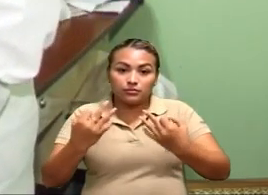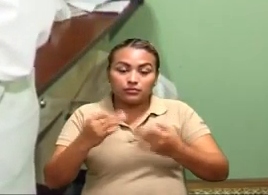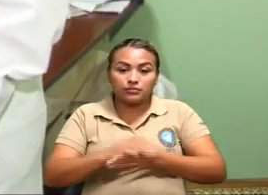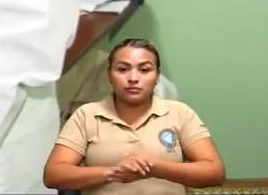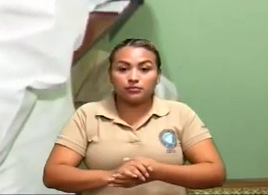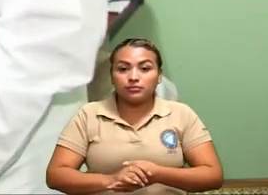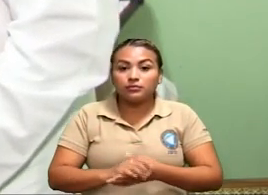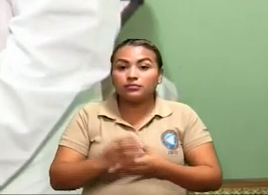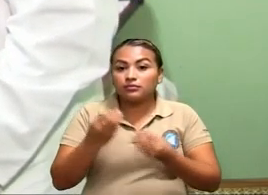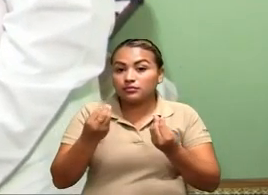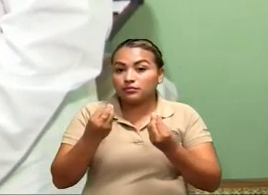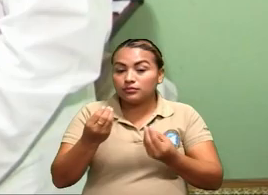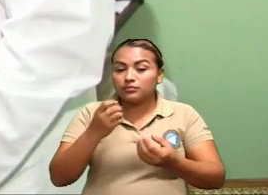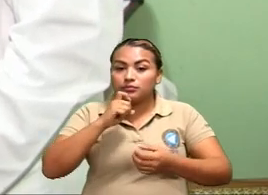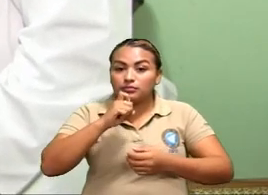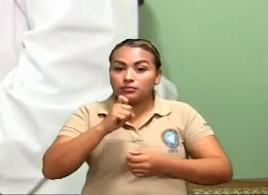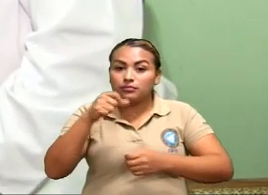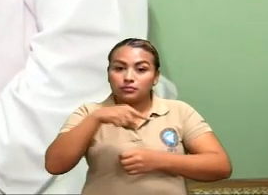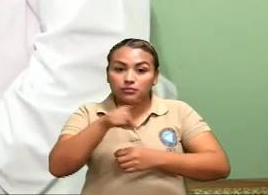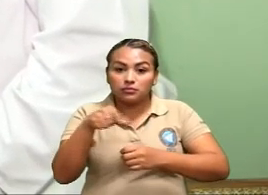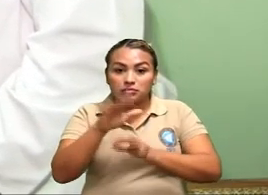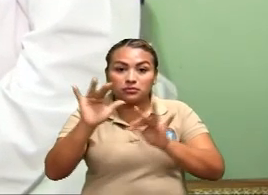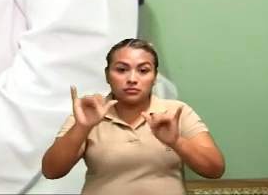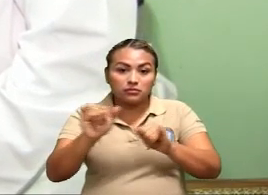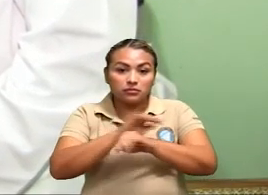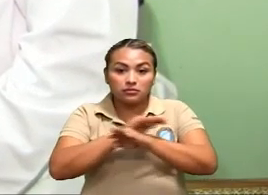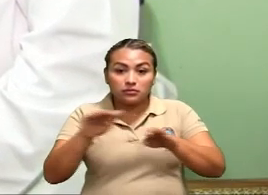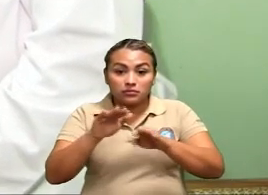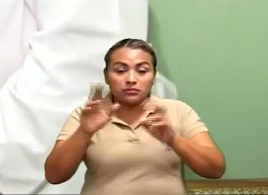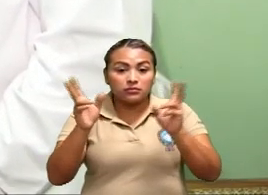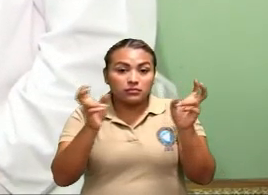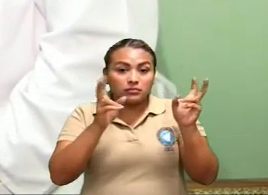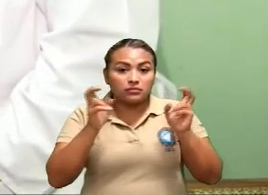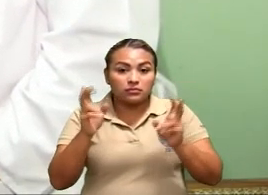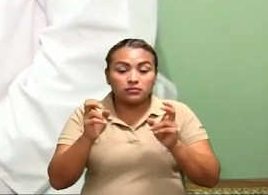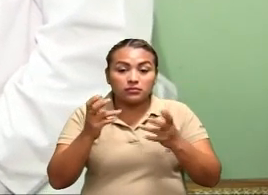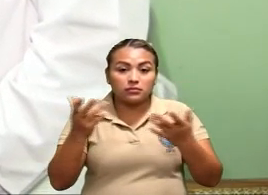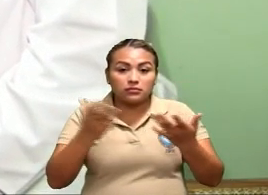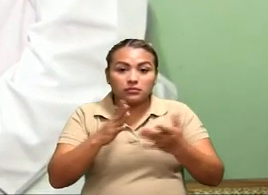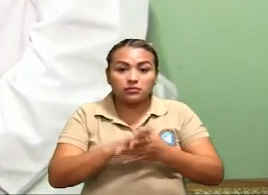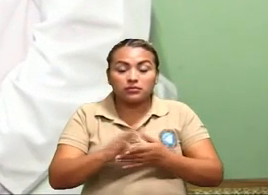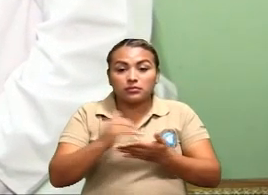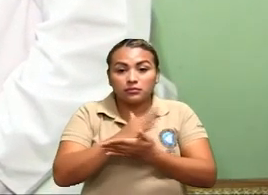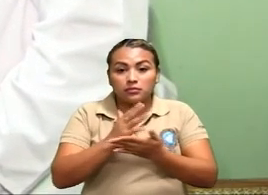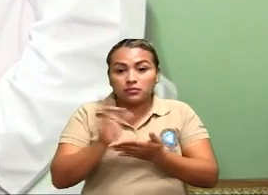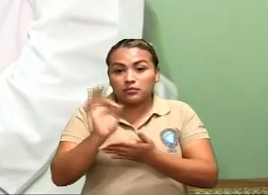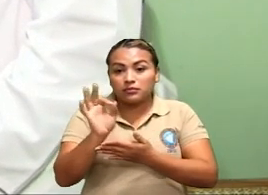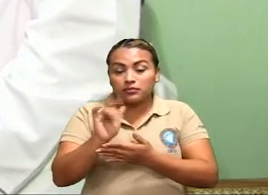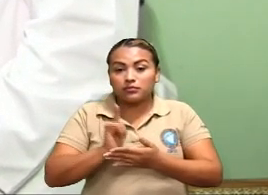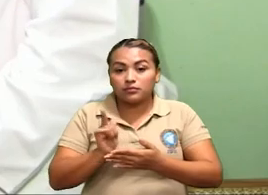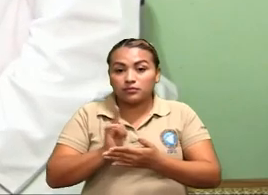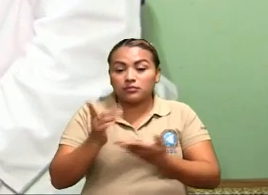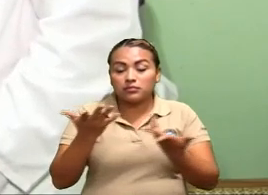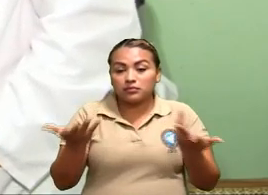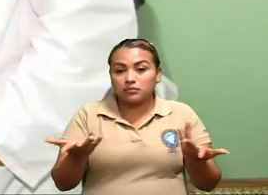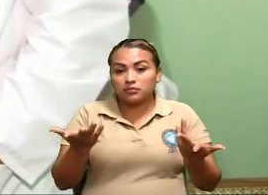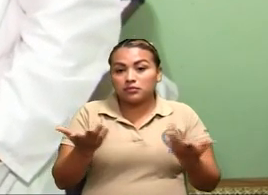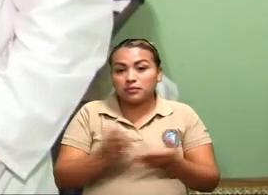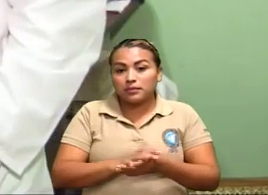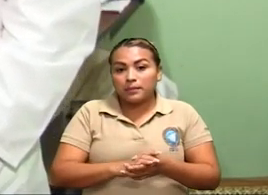licenciada, fue un gusto haber conversado con usted sobre este tema tan natural, que todo mundo de alguna manera tiene en cierta etapa de su